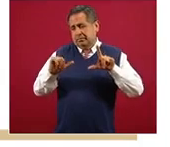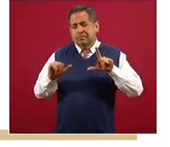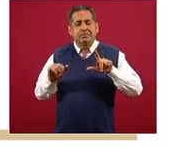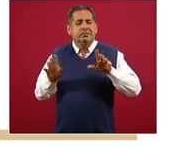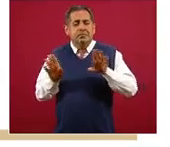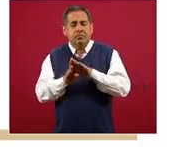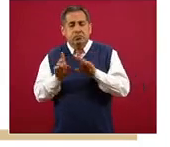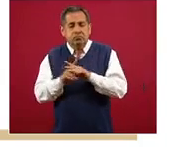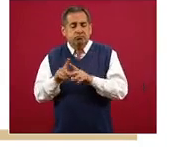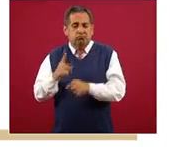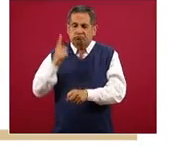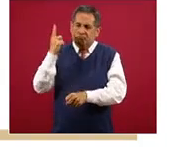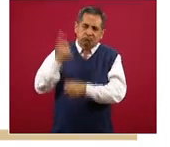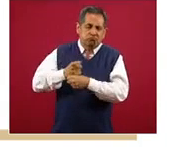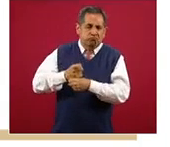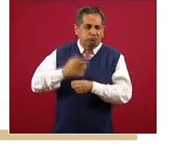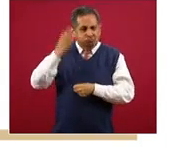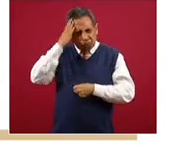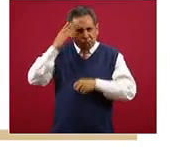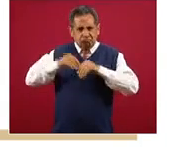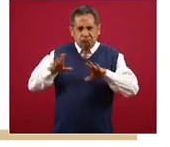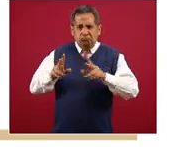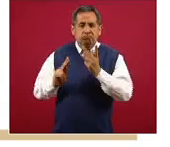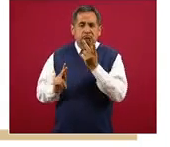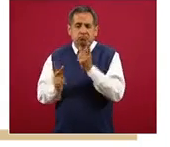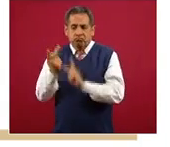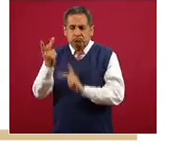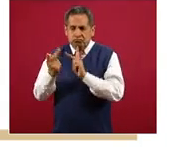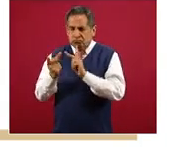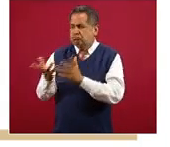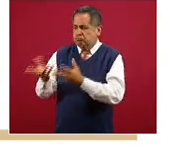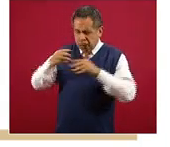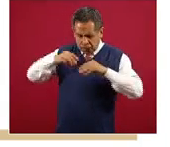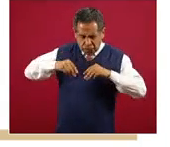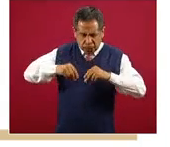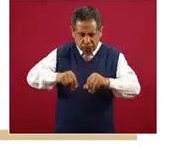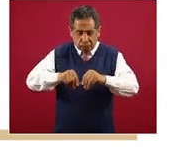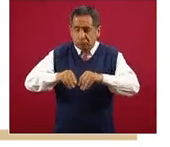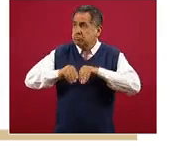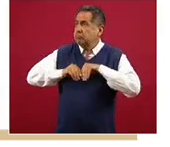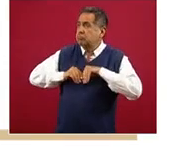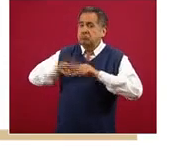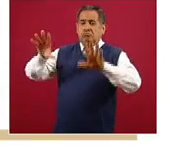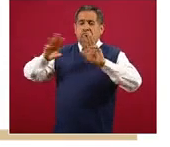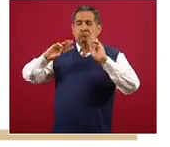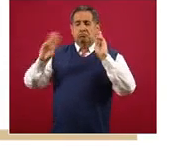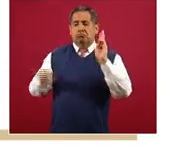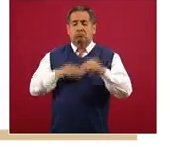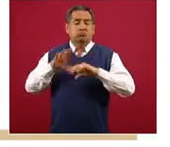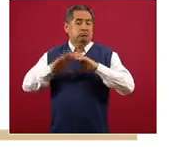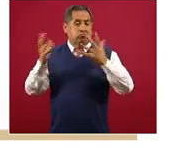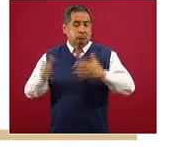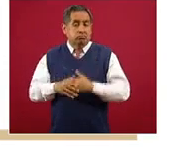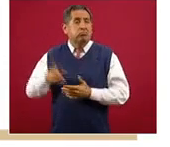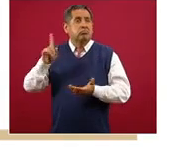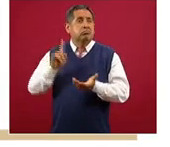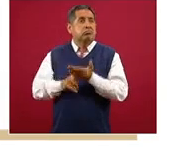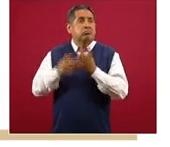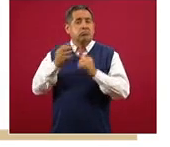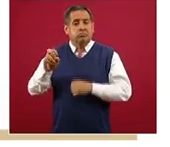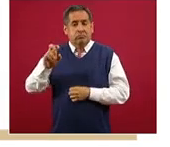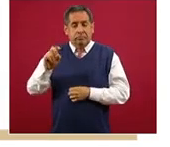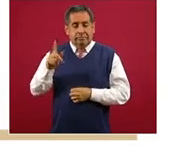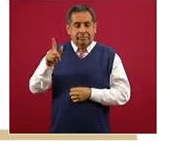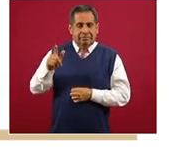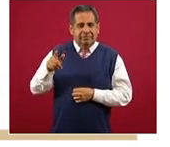de los centros de origen y domesticación de plantas cultivadas a nivel mundial. Ya desde 1927,